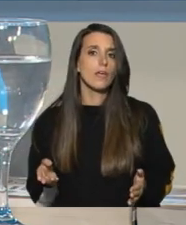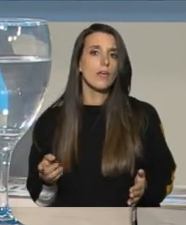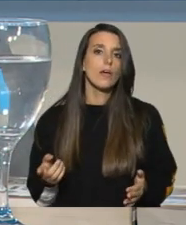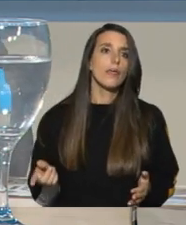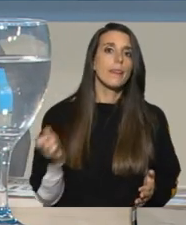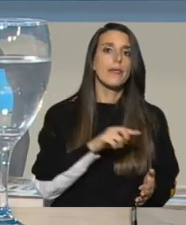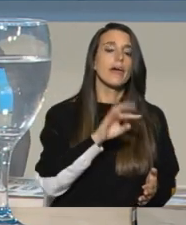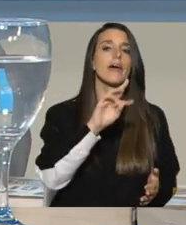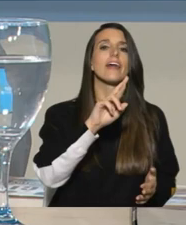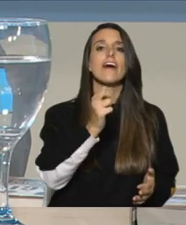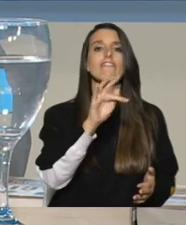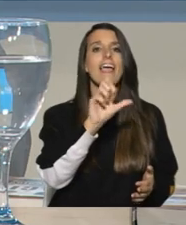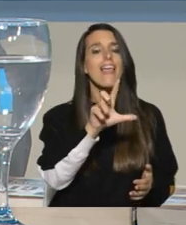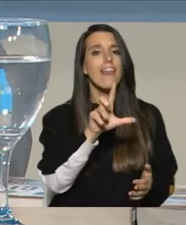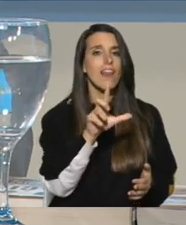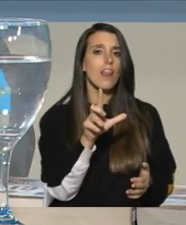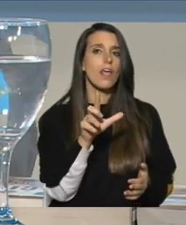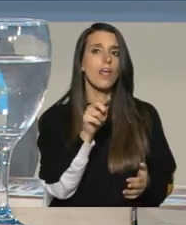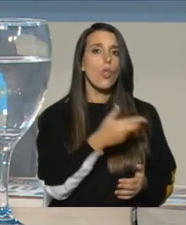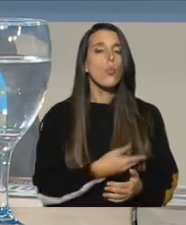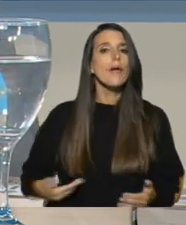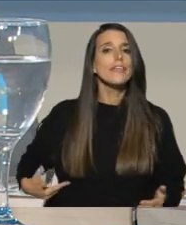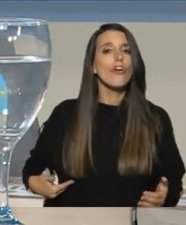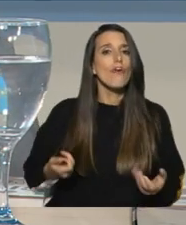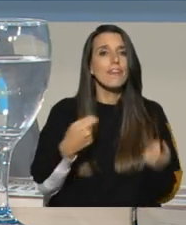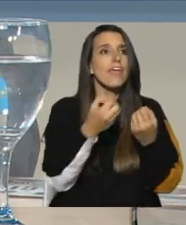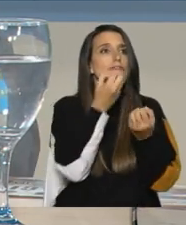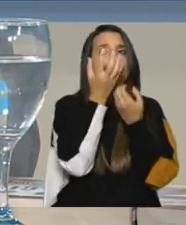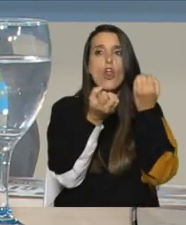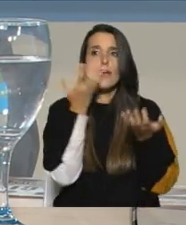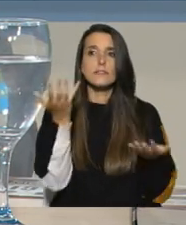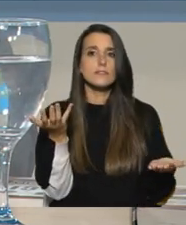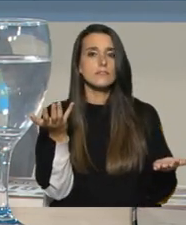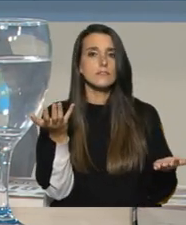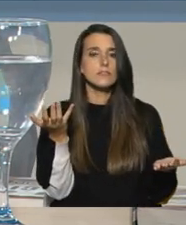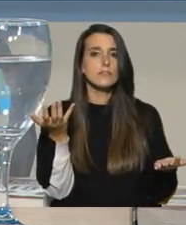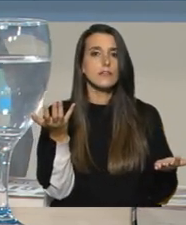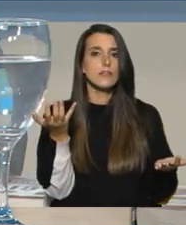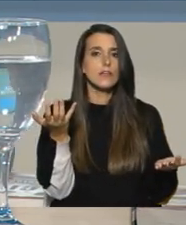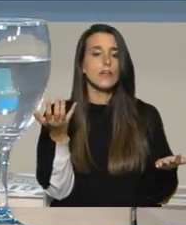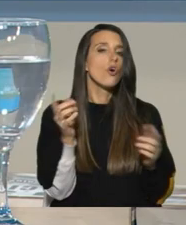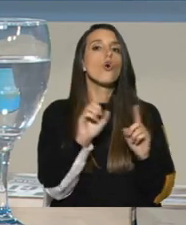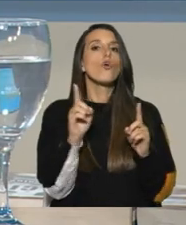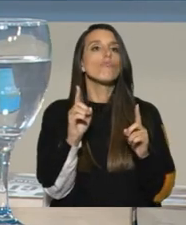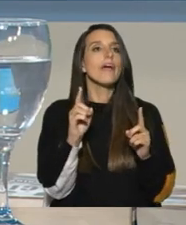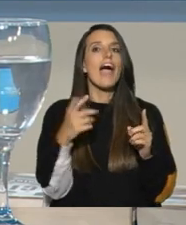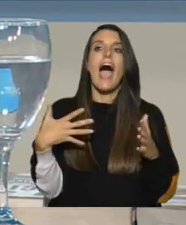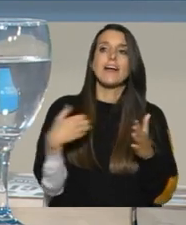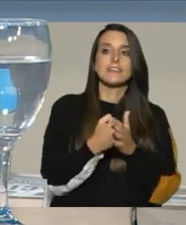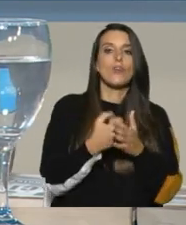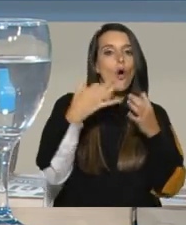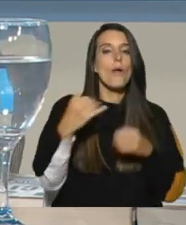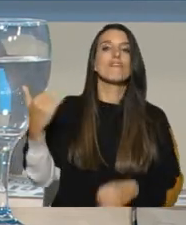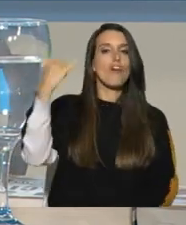un Rafael Guidet, que era dueño de una florería. Acá estamos, y que fueron, no fue un accidente. Hoy me llamó